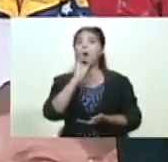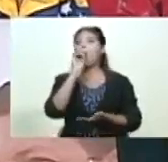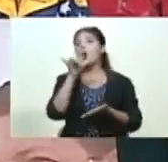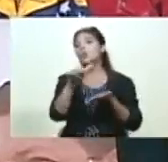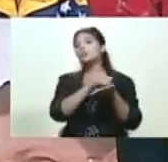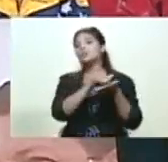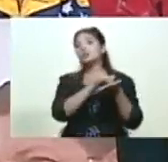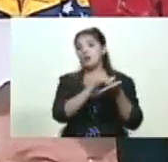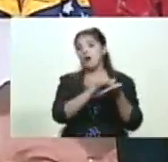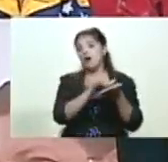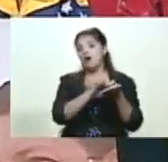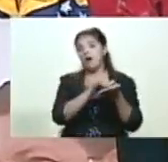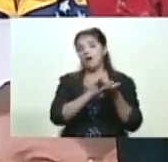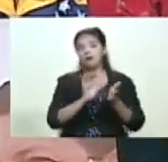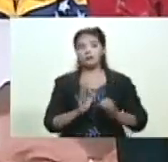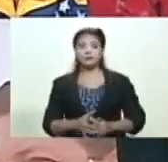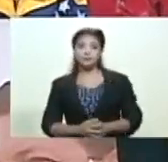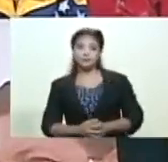Jersey.